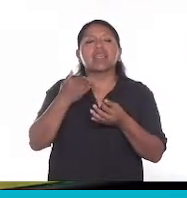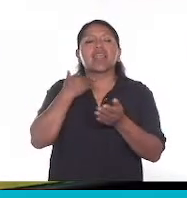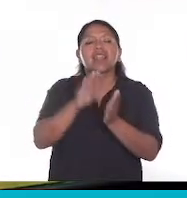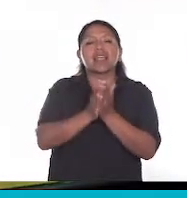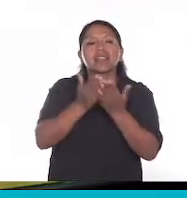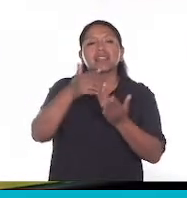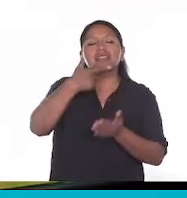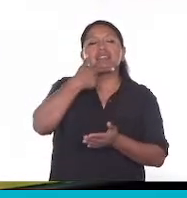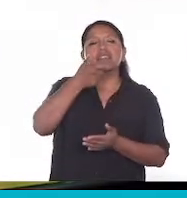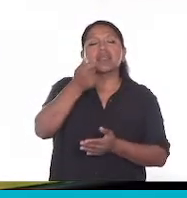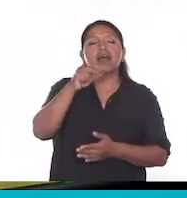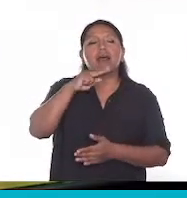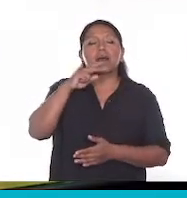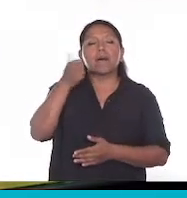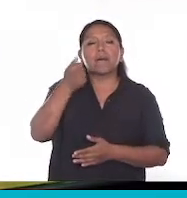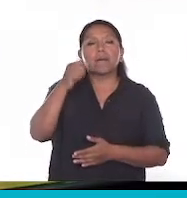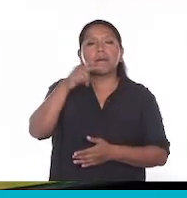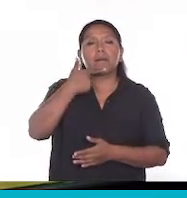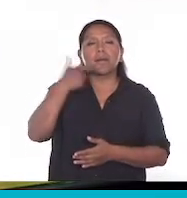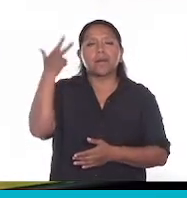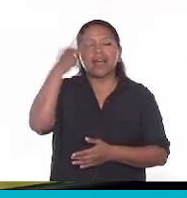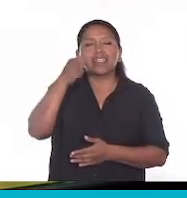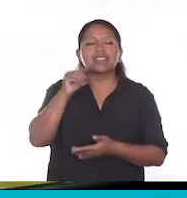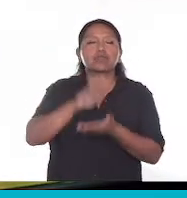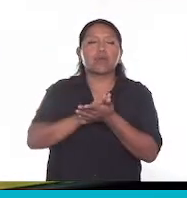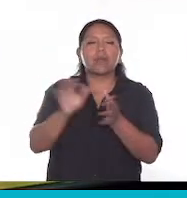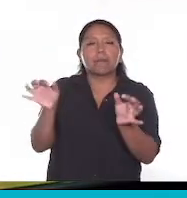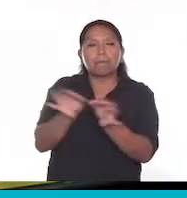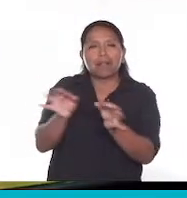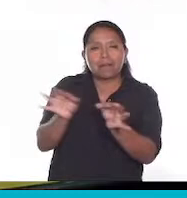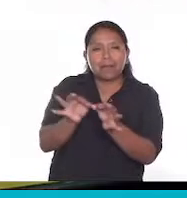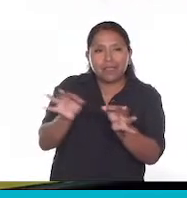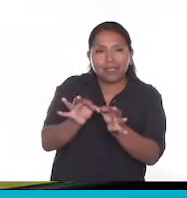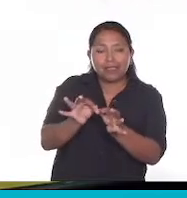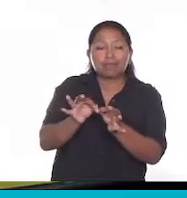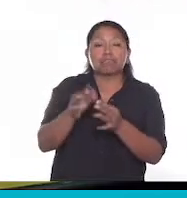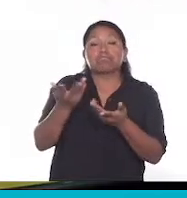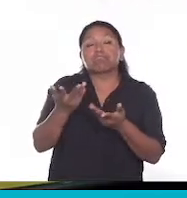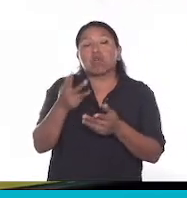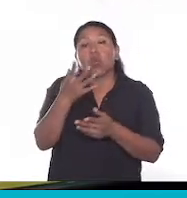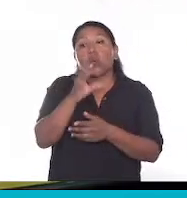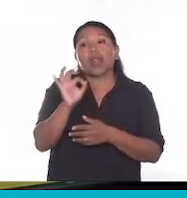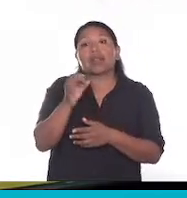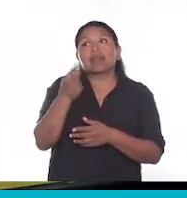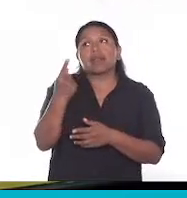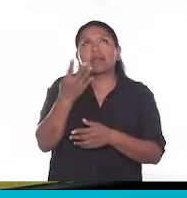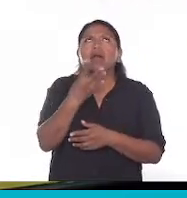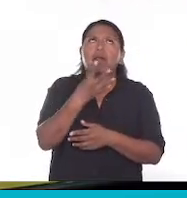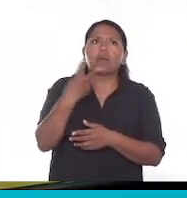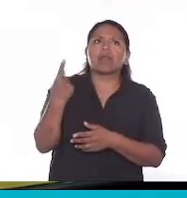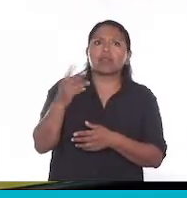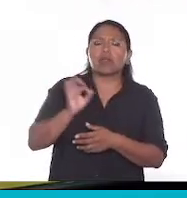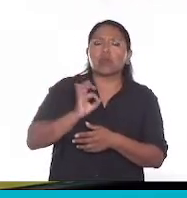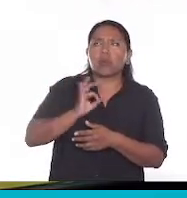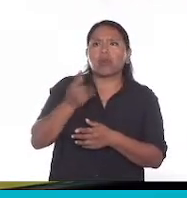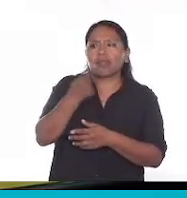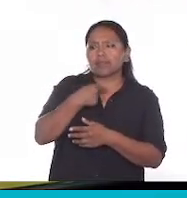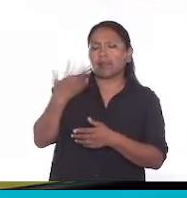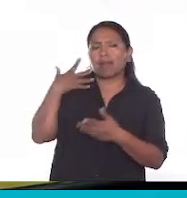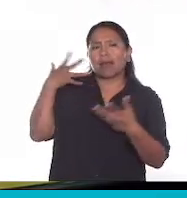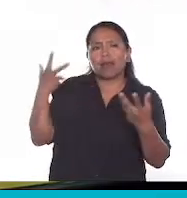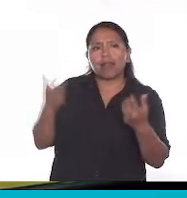Miguel Savage sobre Malvinas. Bueno, se cumplieron 41 años la semana